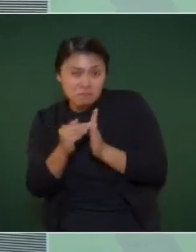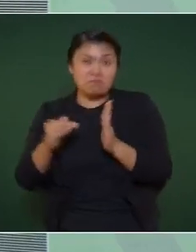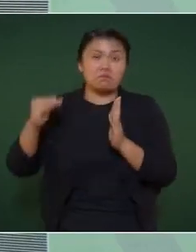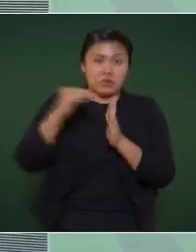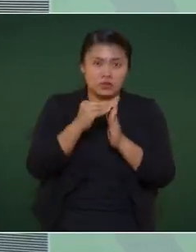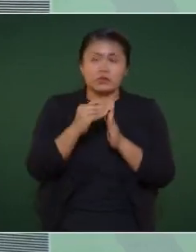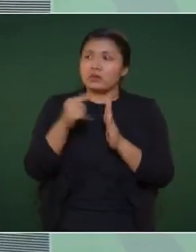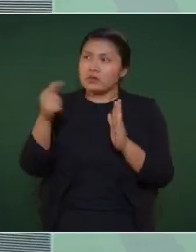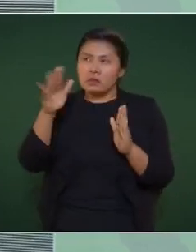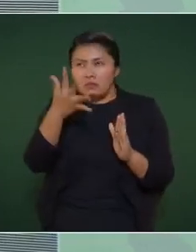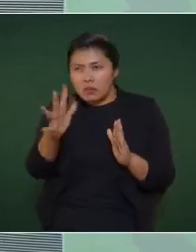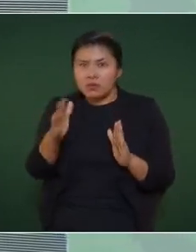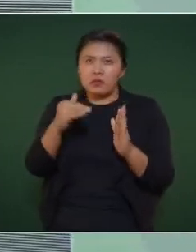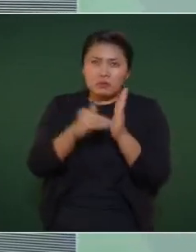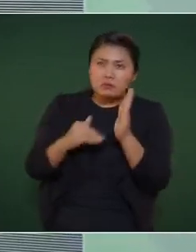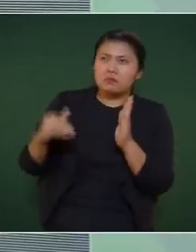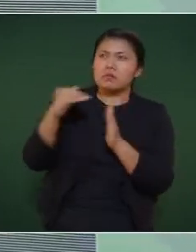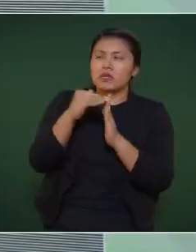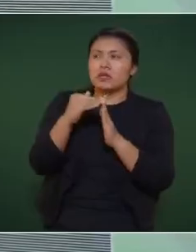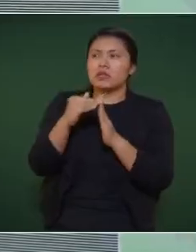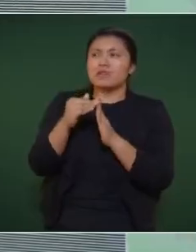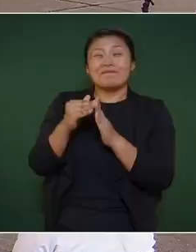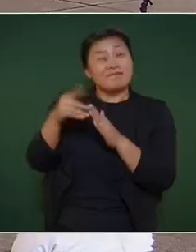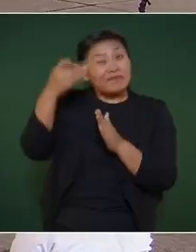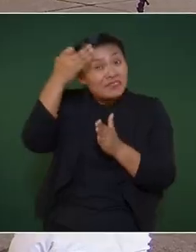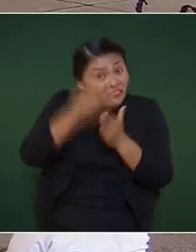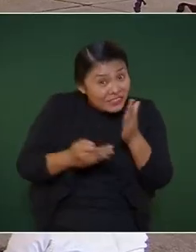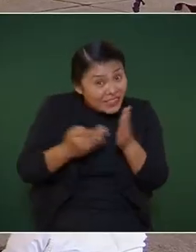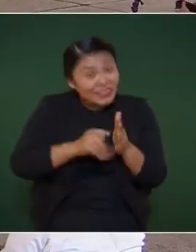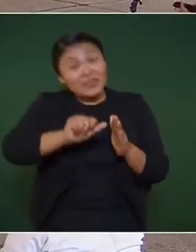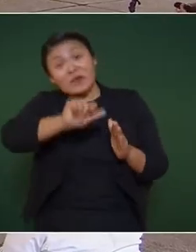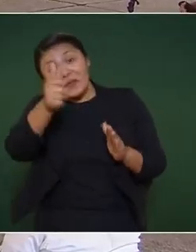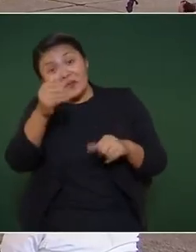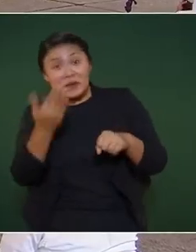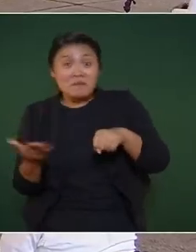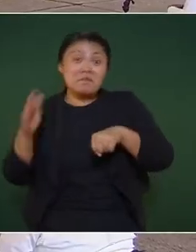cuesta 500 millones, se requieren otros 500 millones